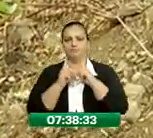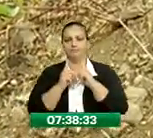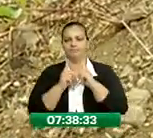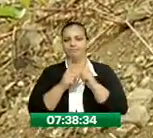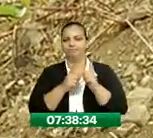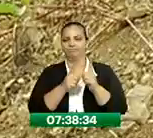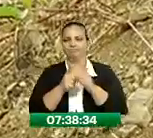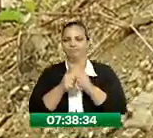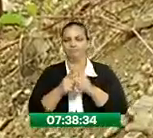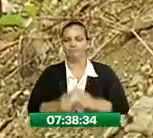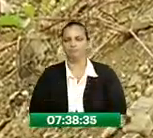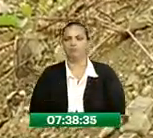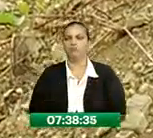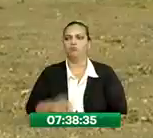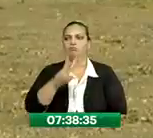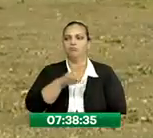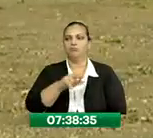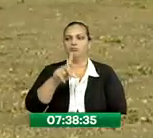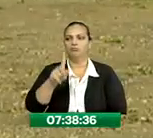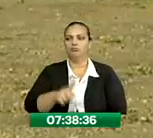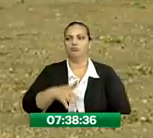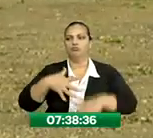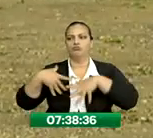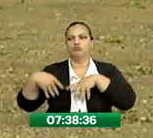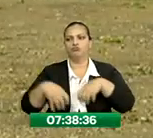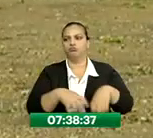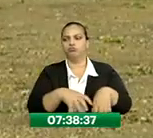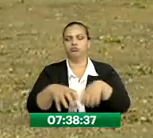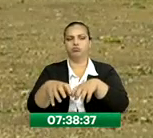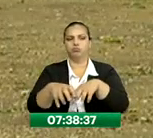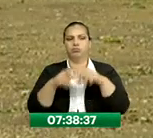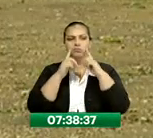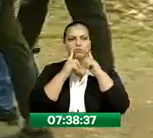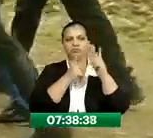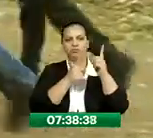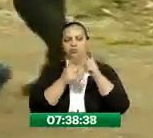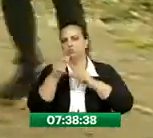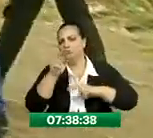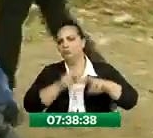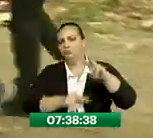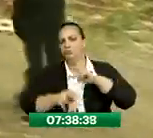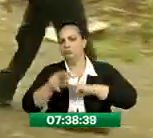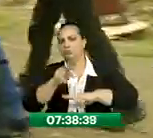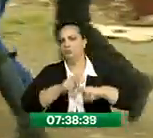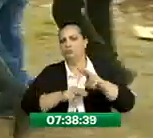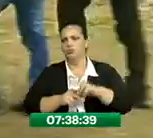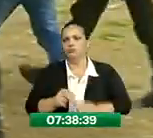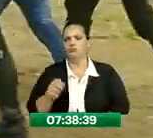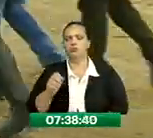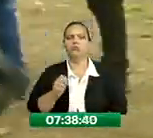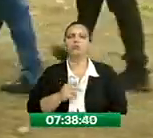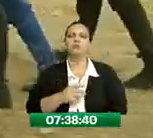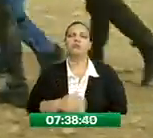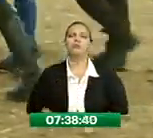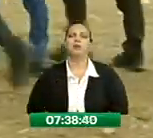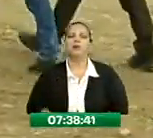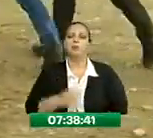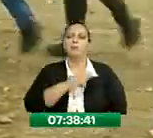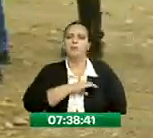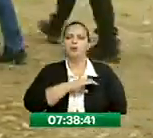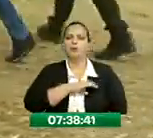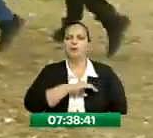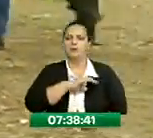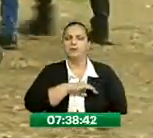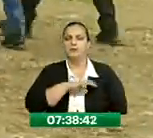Son más de 21 operativos los que se llevan a cabo hasta la presente fecha, tarea que ha permitido a la Policía Nacional cubrir